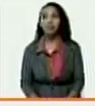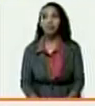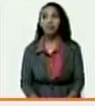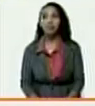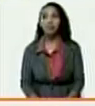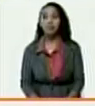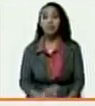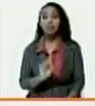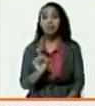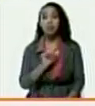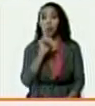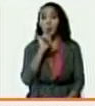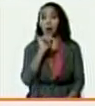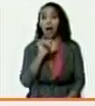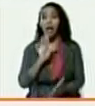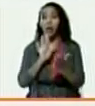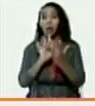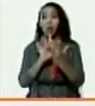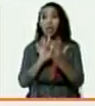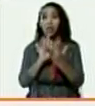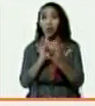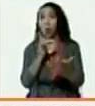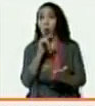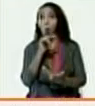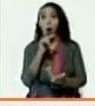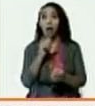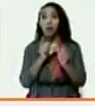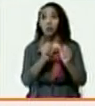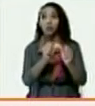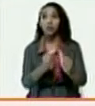Si no está conectada, no sigo.